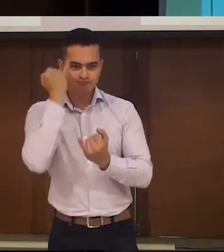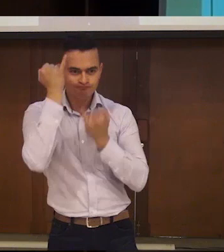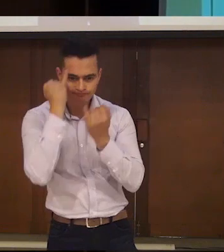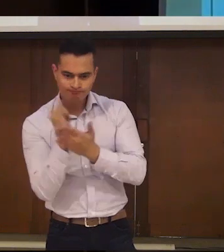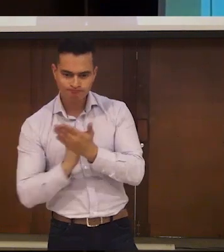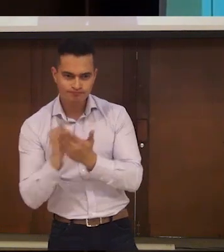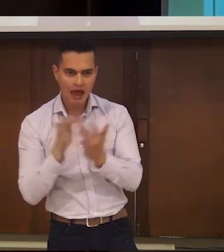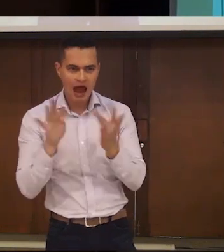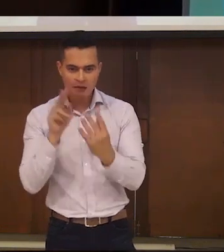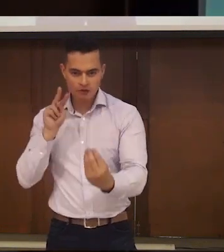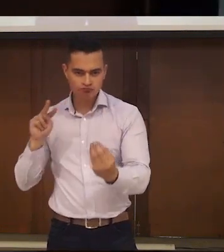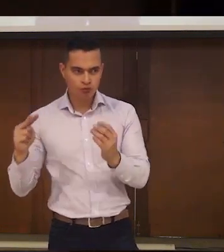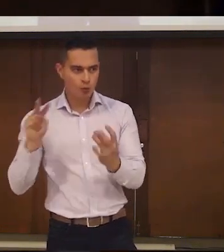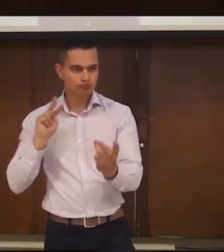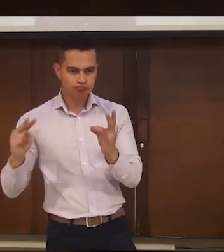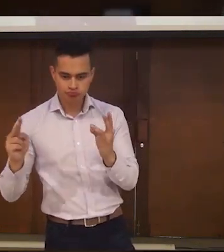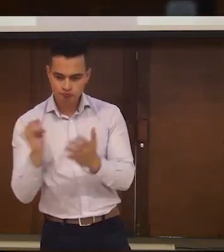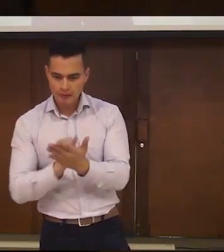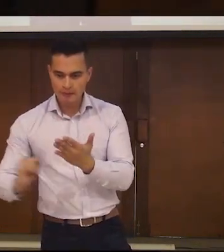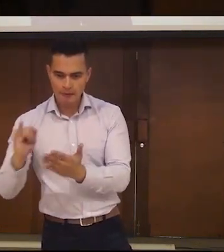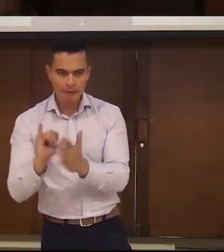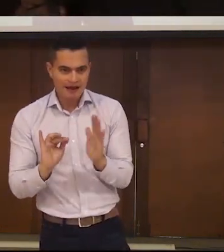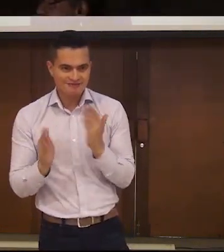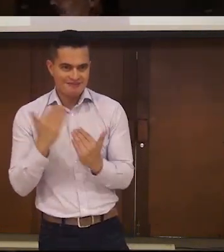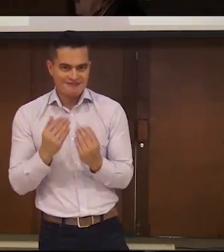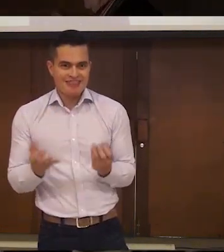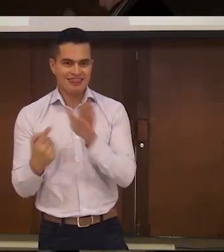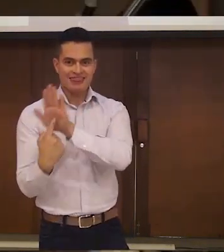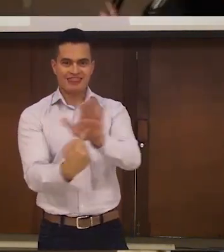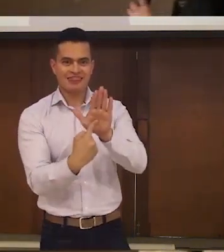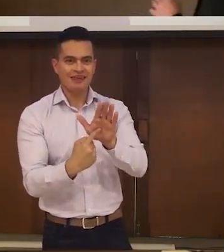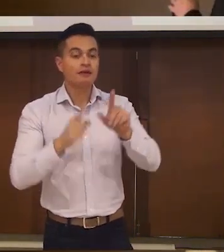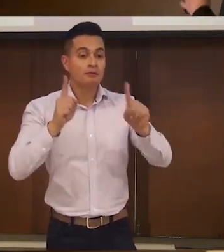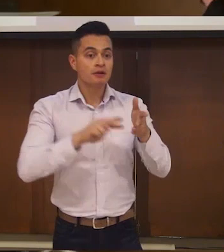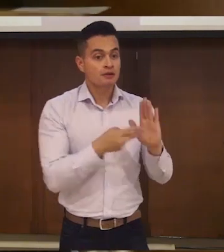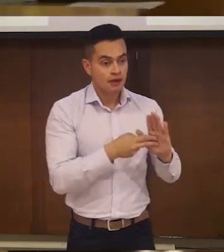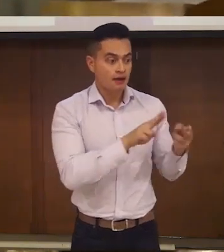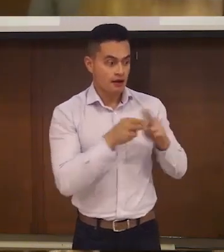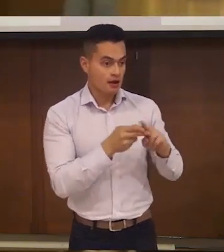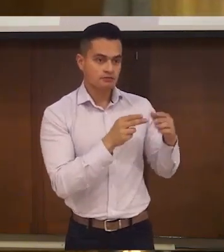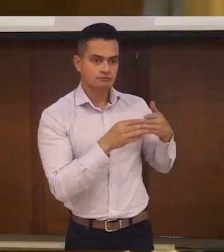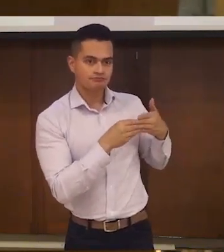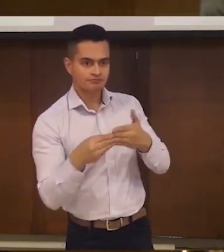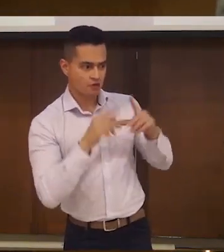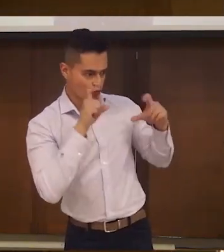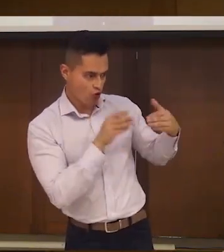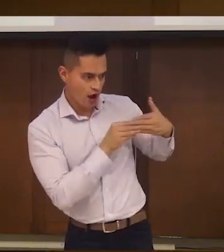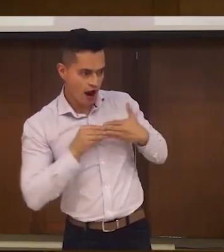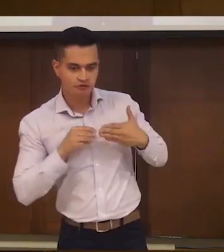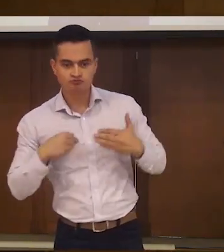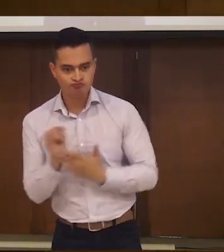para facilitar, ¿no es cierto? Pero lo que quiero decir es que la documentación lo va